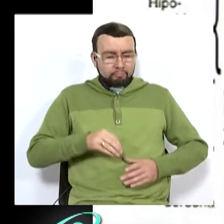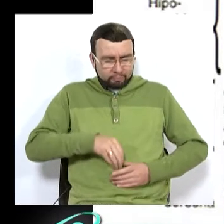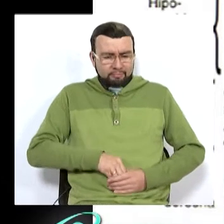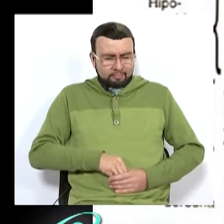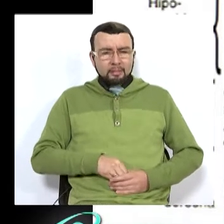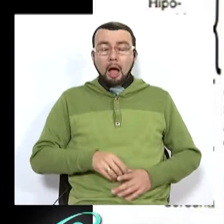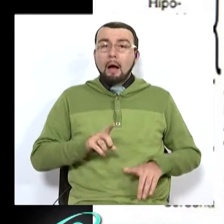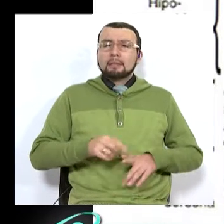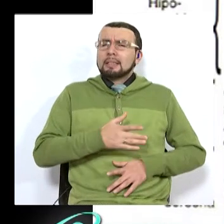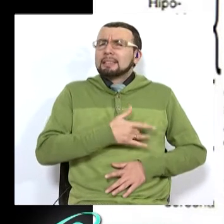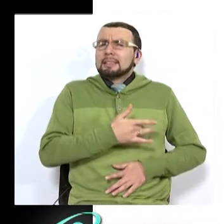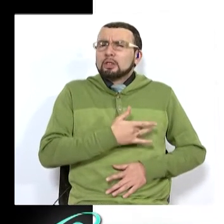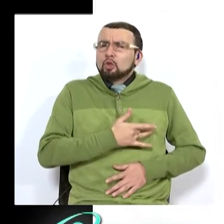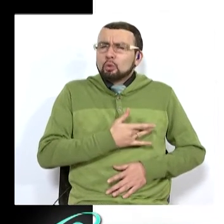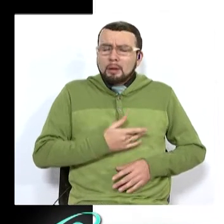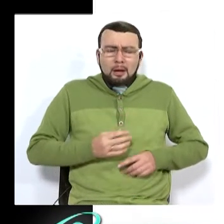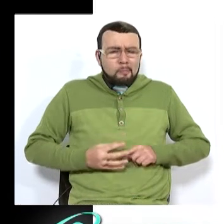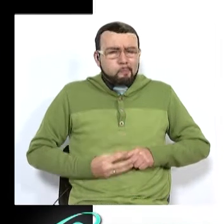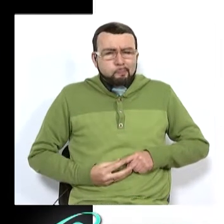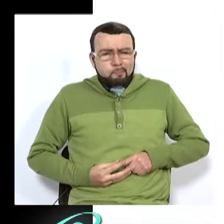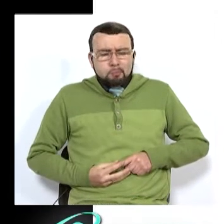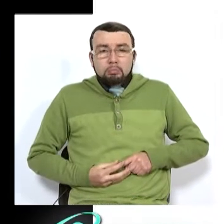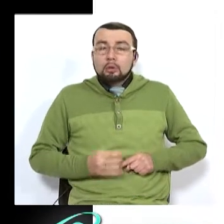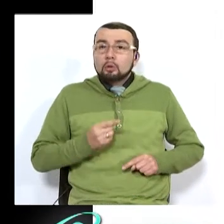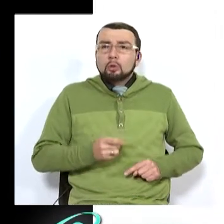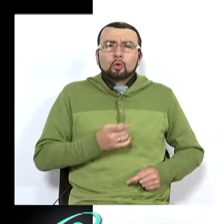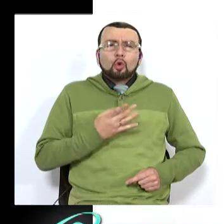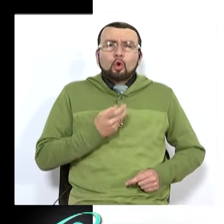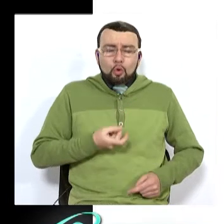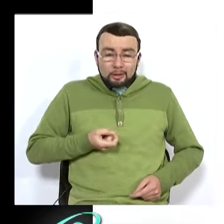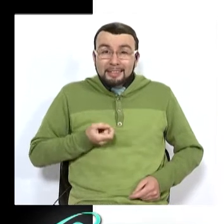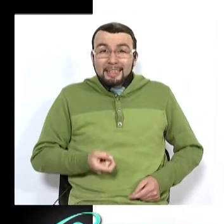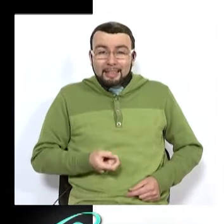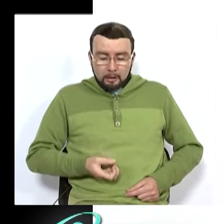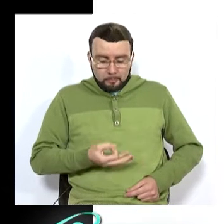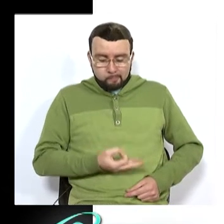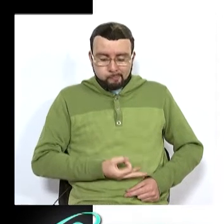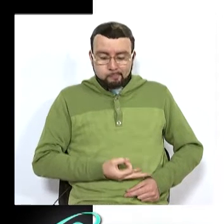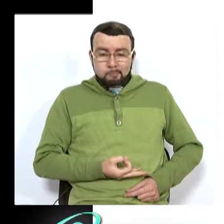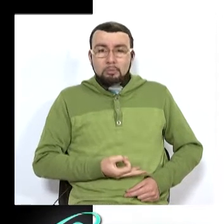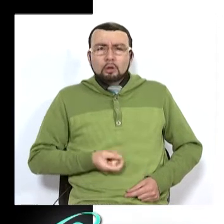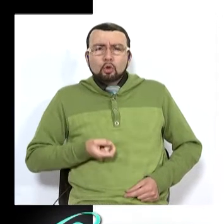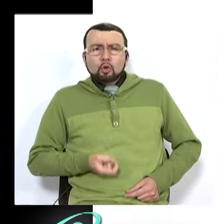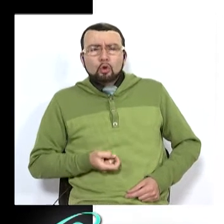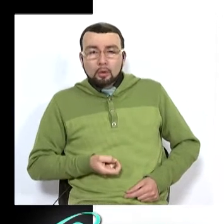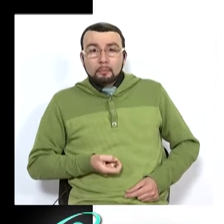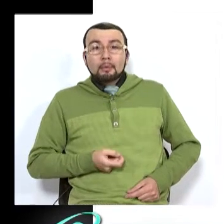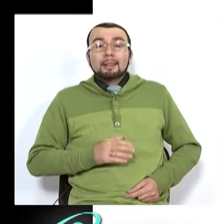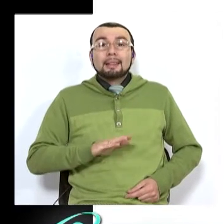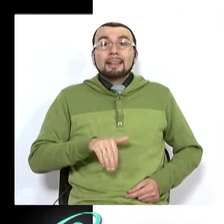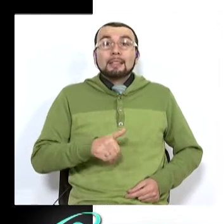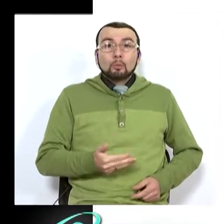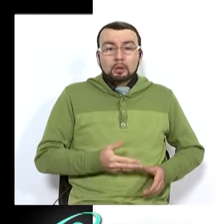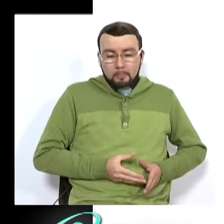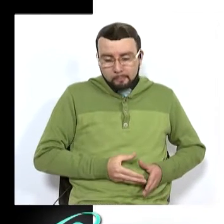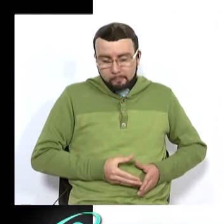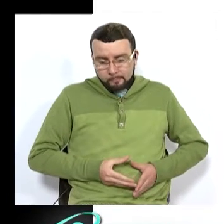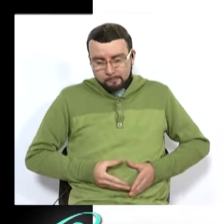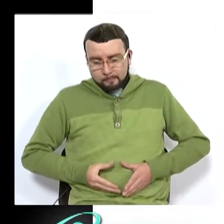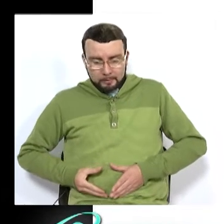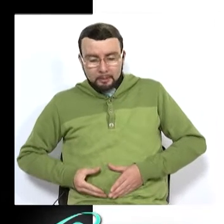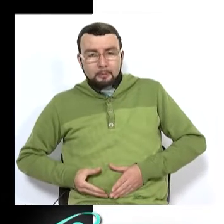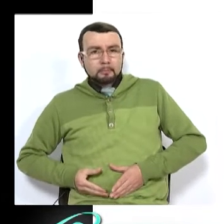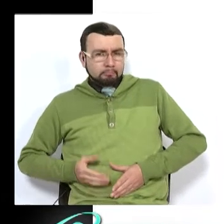de apendicitis arranca con un dolor cerca del ombligo, para luego ubicarse de manera franca en